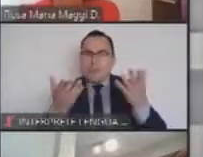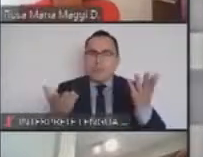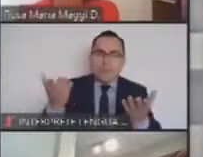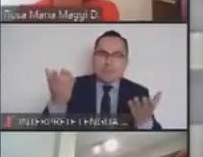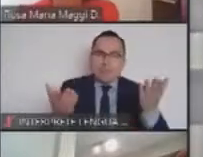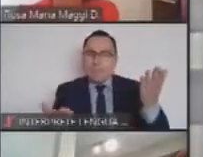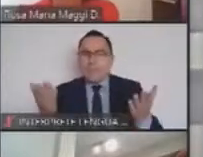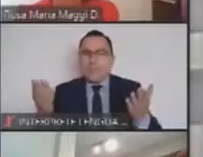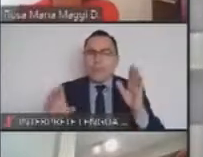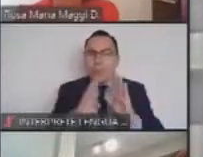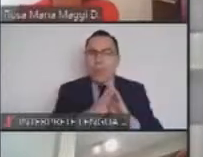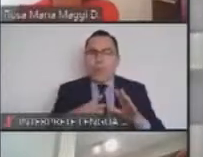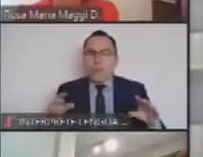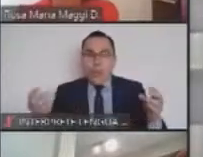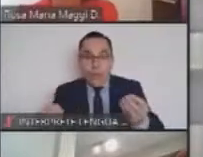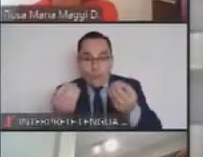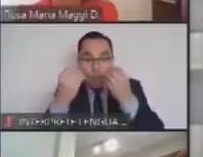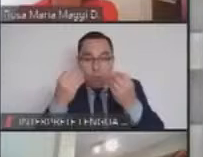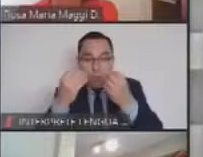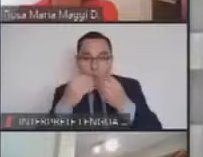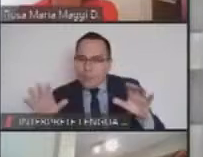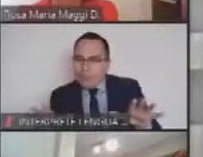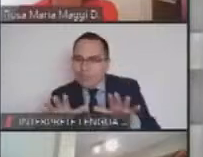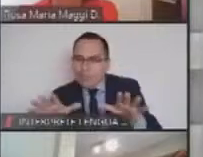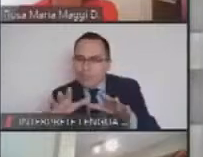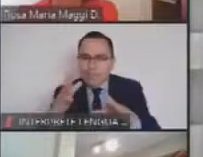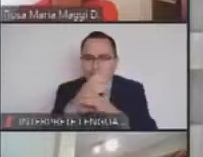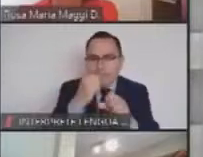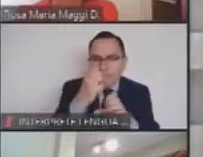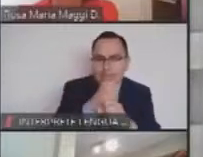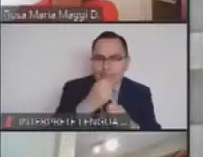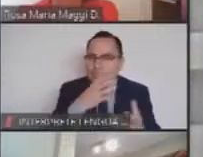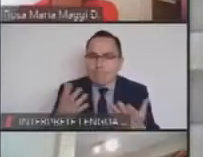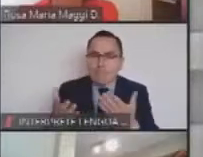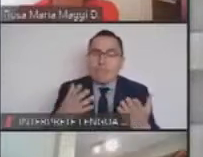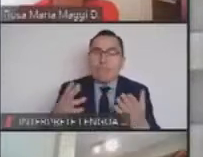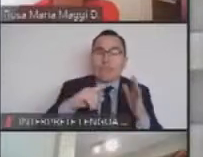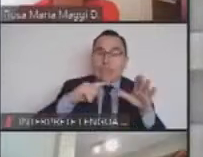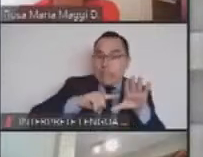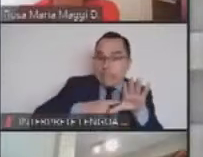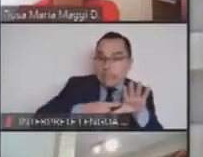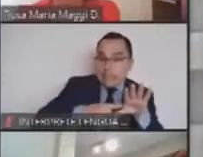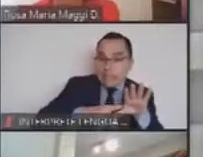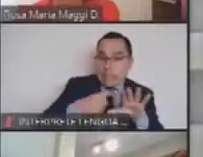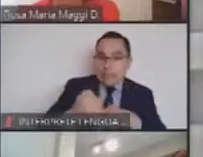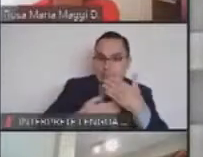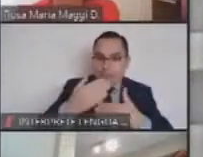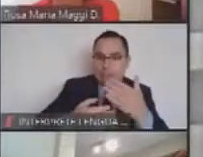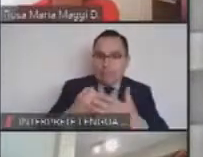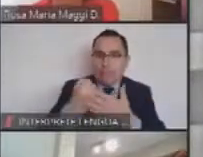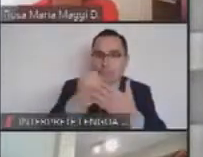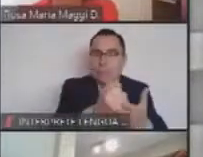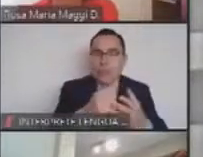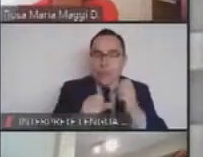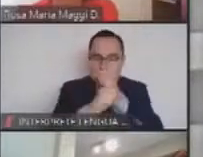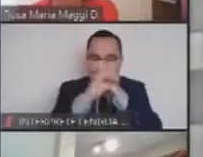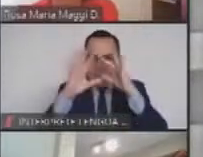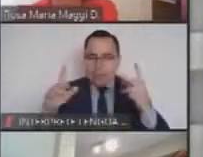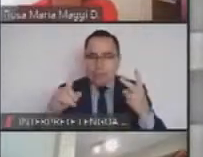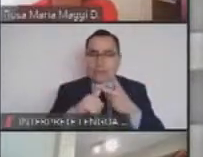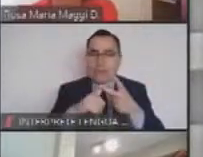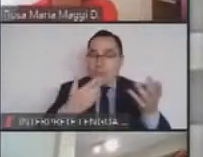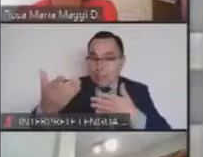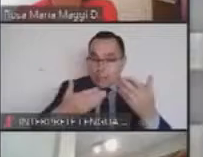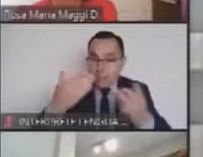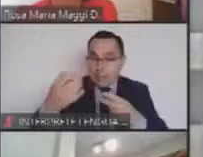prácticas, buenas prácticas, digo, tecnología, para implementar los principios de transparencia,